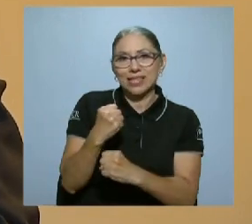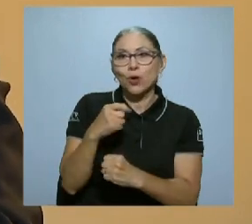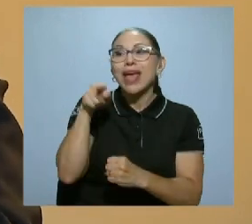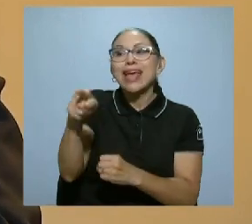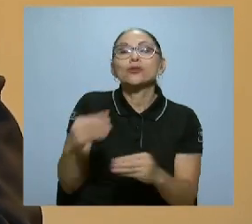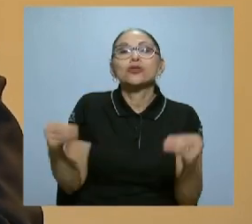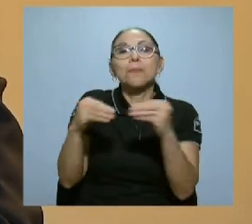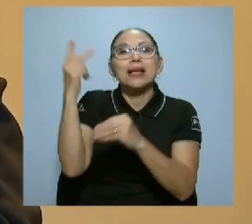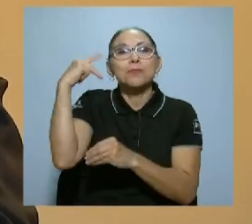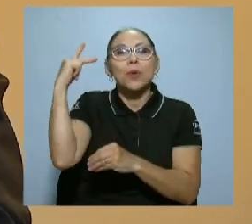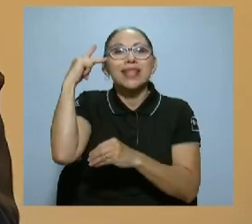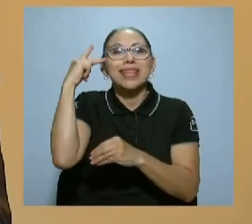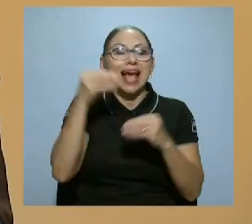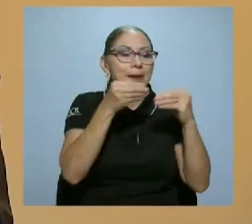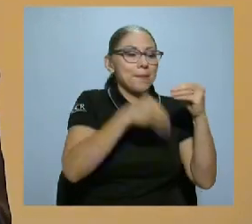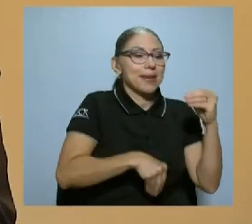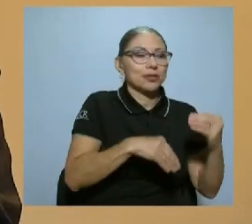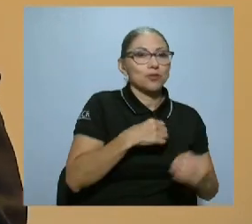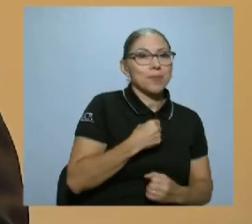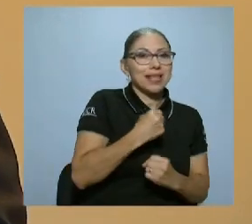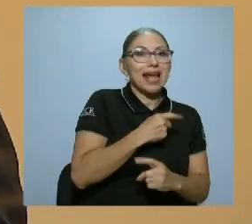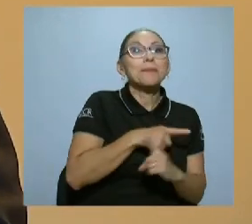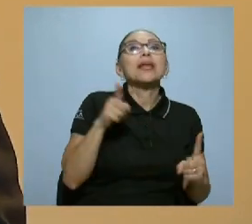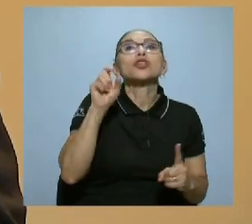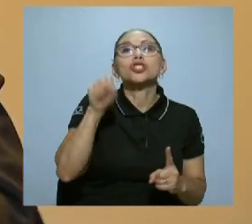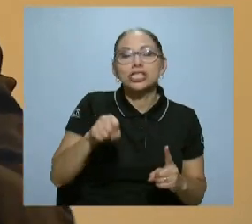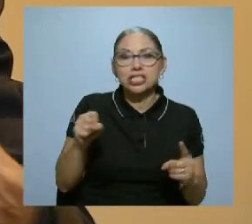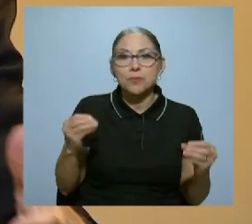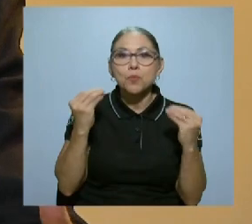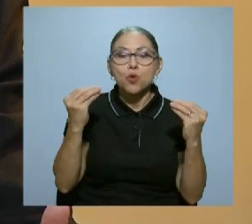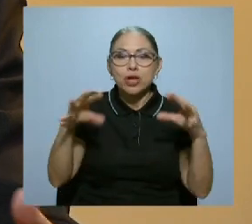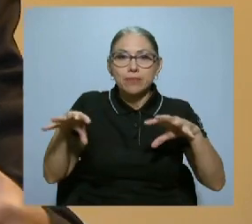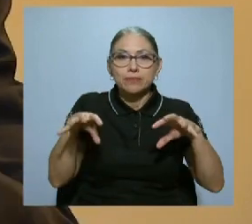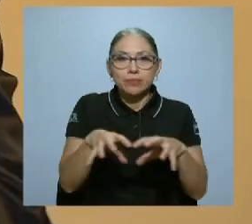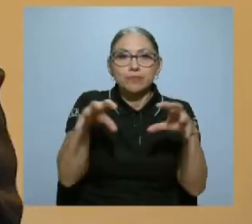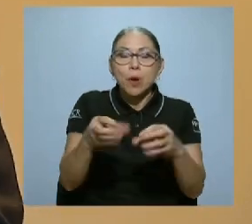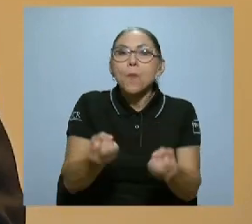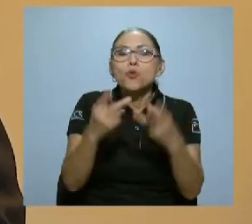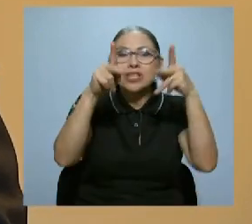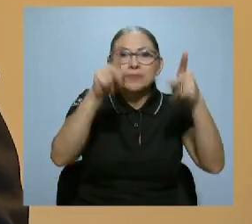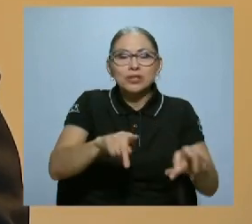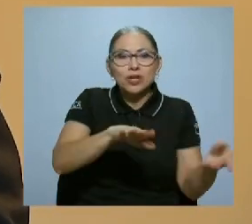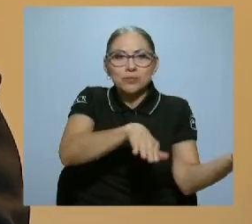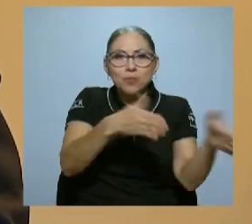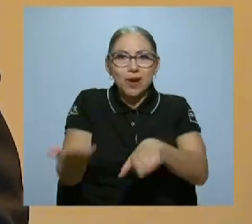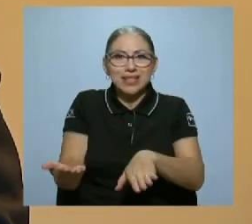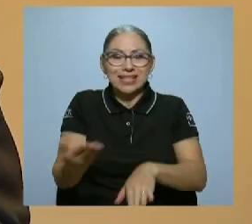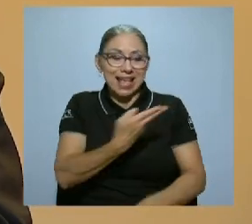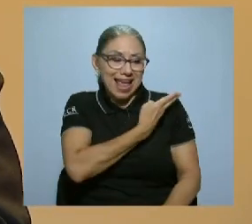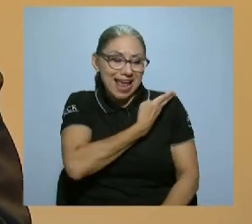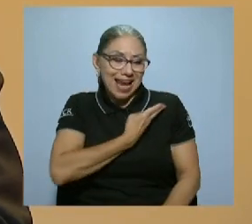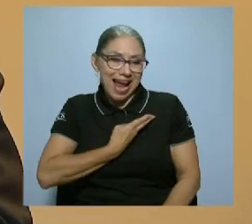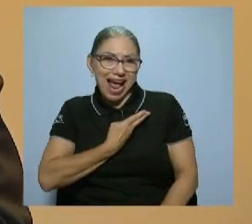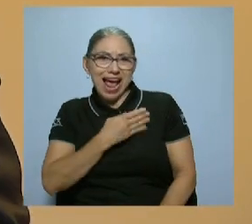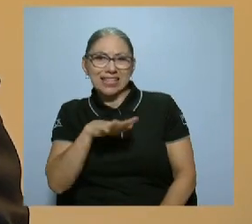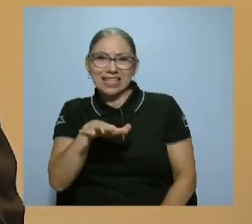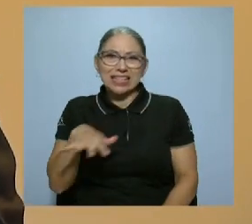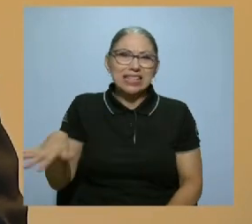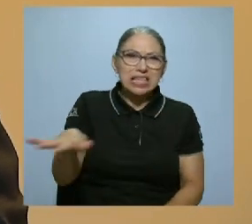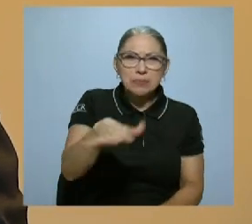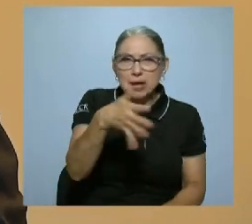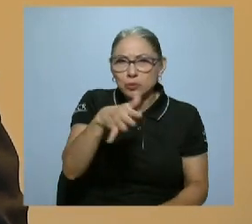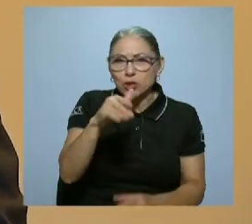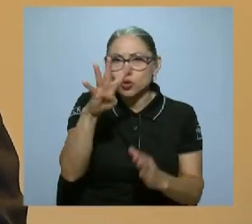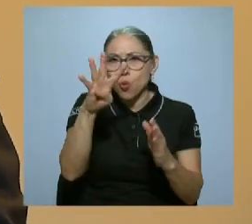militar, pero sí es muy caliente, ha habido muchos muertos. Del lado gazatí estamos en el orden de 40.000 muertos, eso es